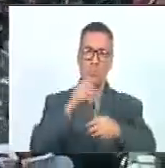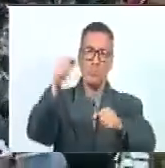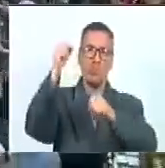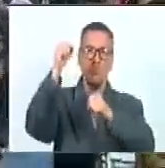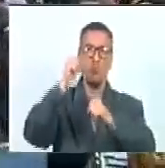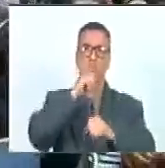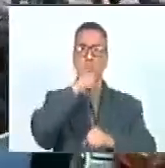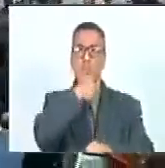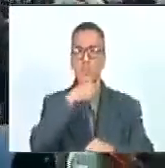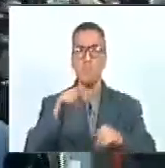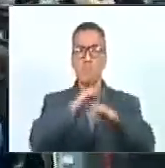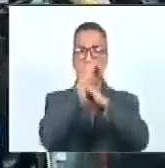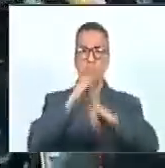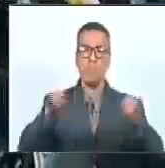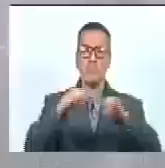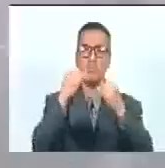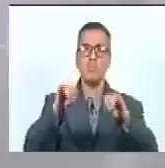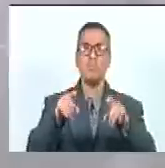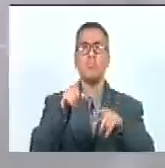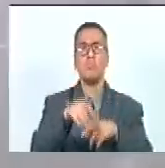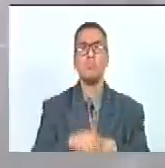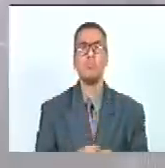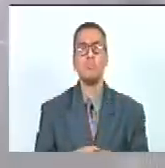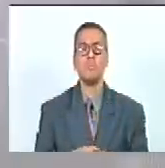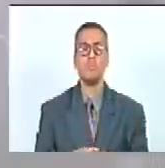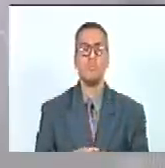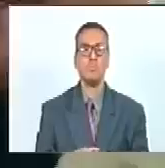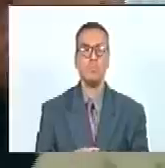viejo, feliz cumpleaños.